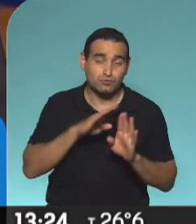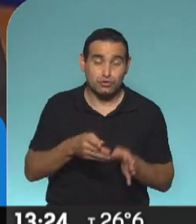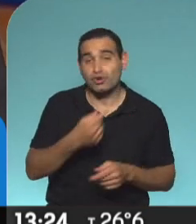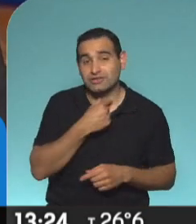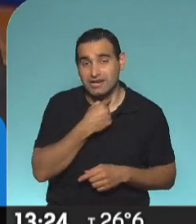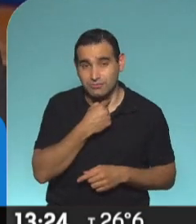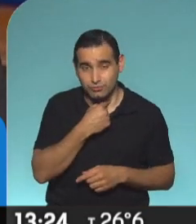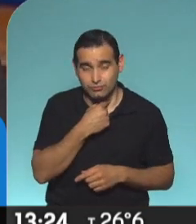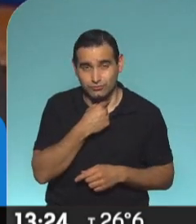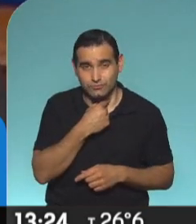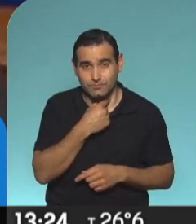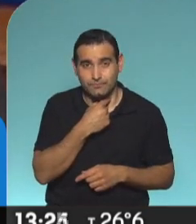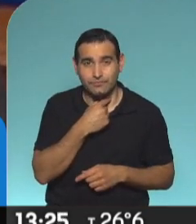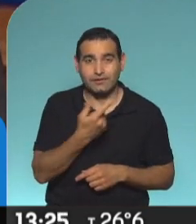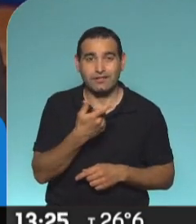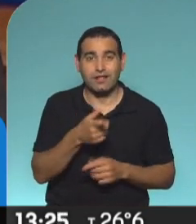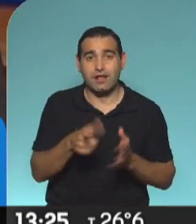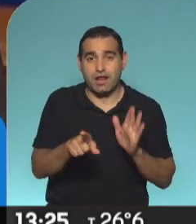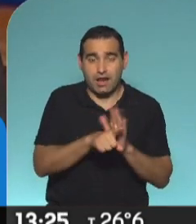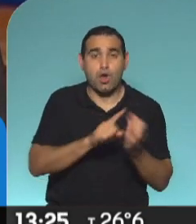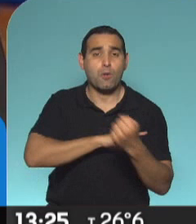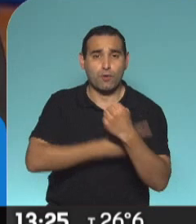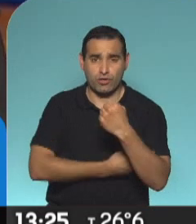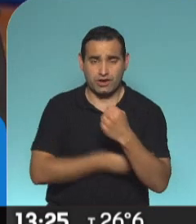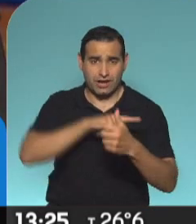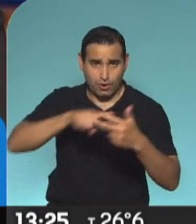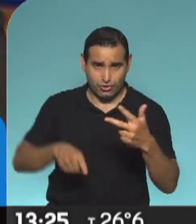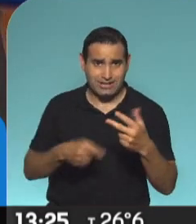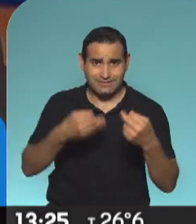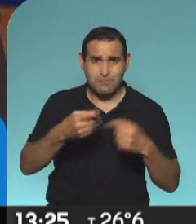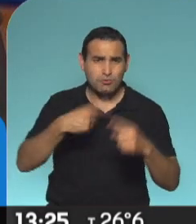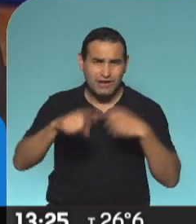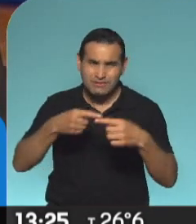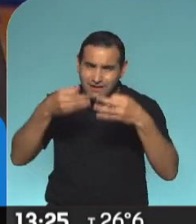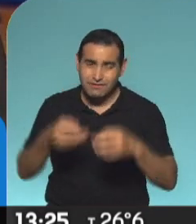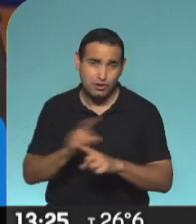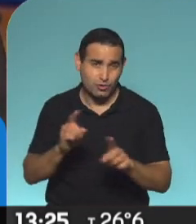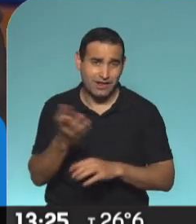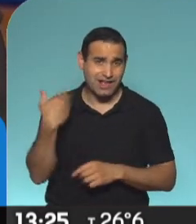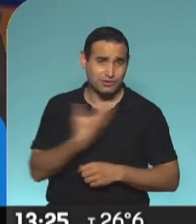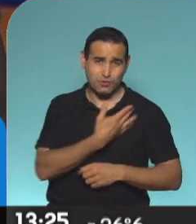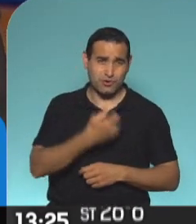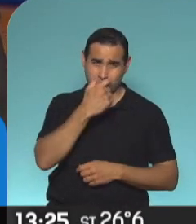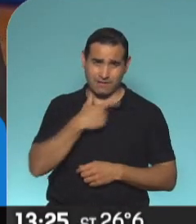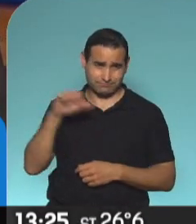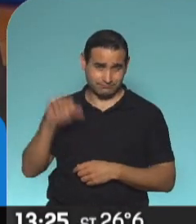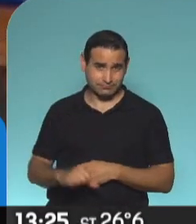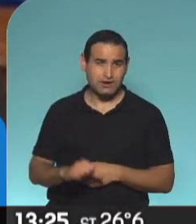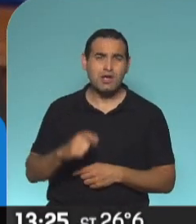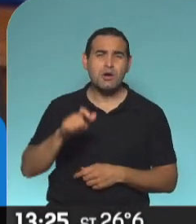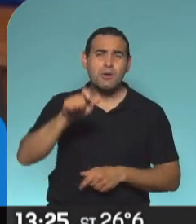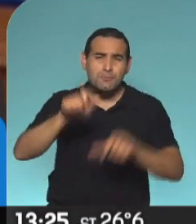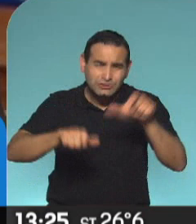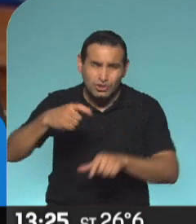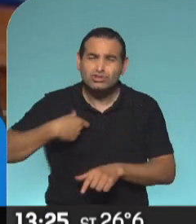través del legal ejercicio de los poderes del Estado un trámite irregular llevado adelante por la gestión anterior. Creo que la ciudadanía está con otros